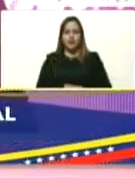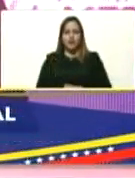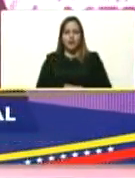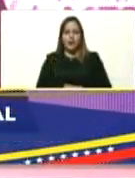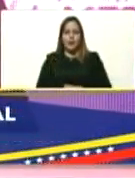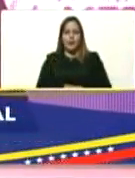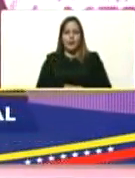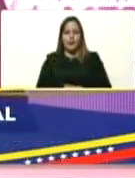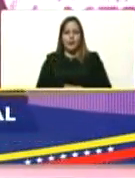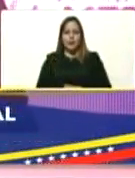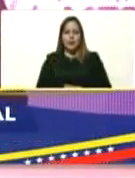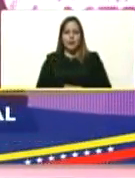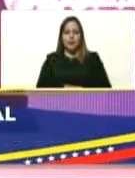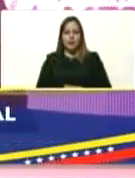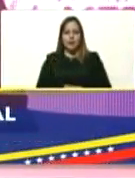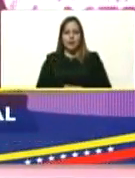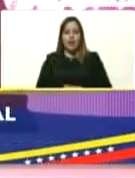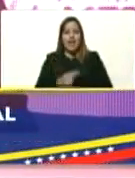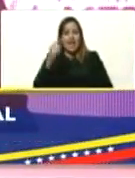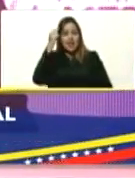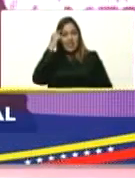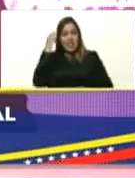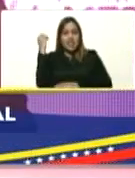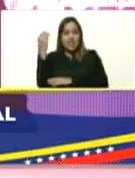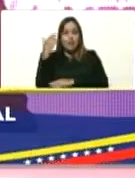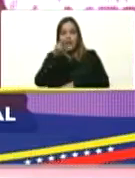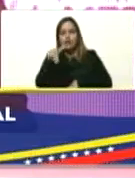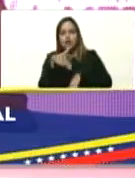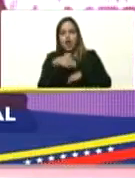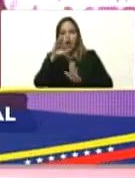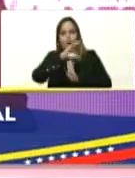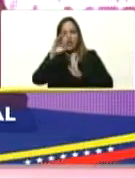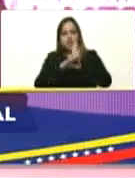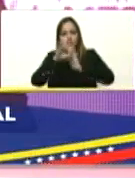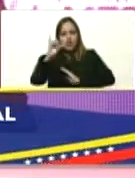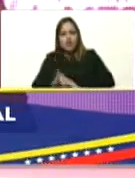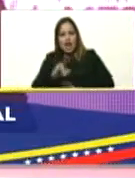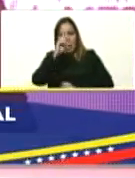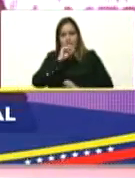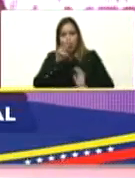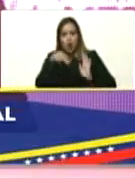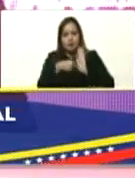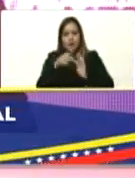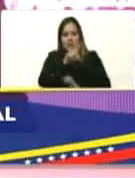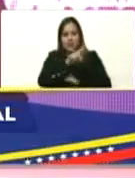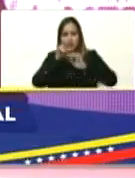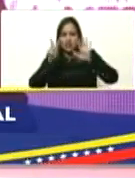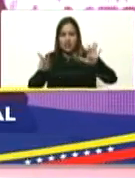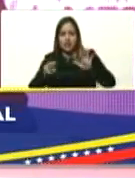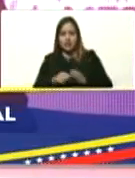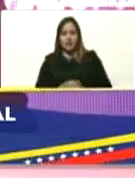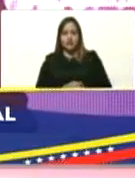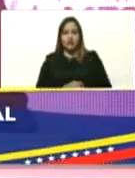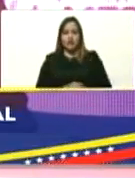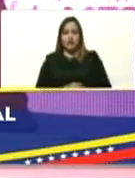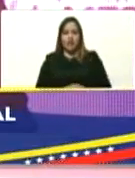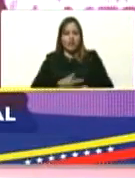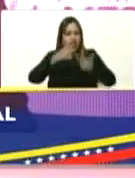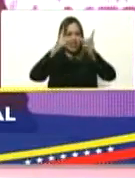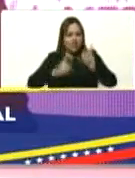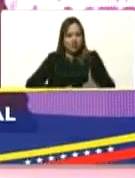precisamente el día en que la Asamblea Nacional Constituyente en el año 2017